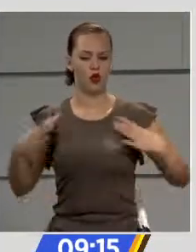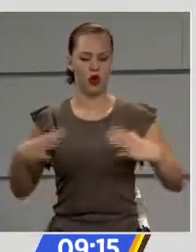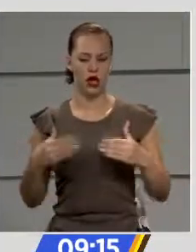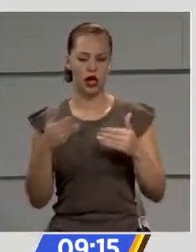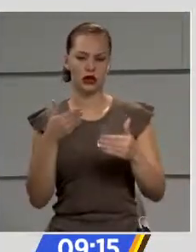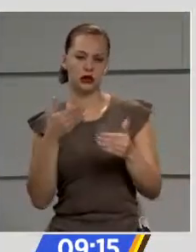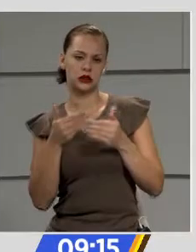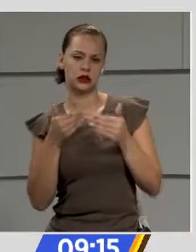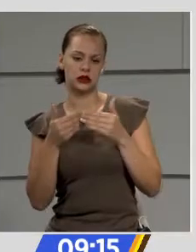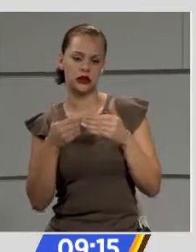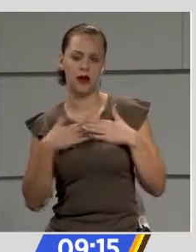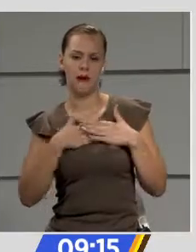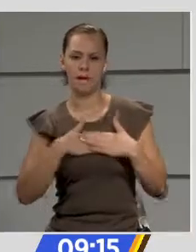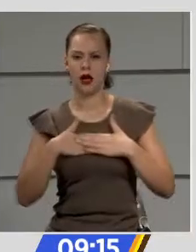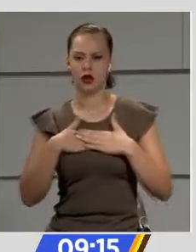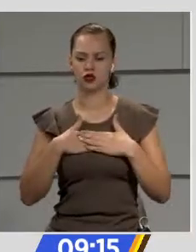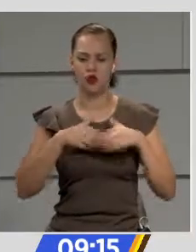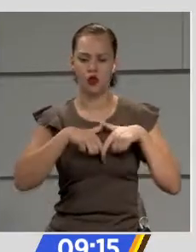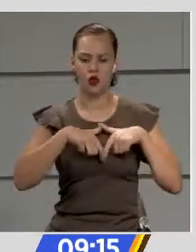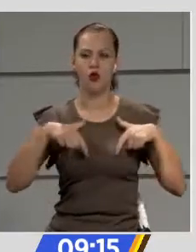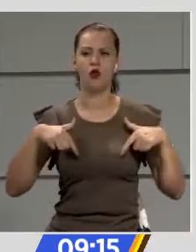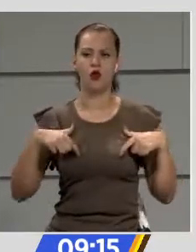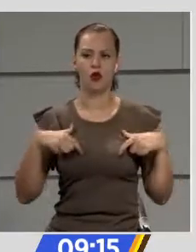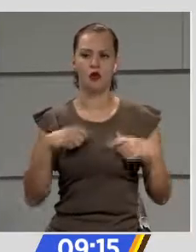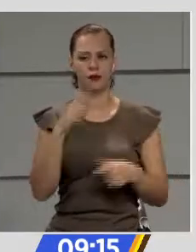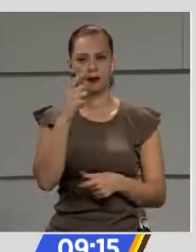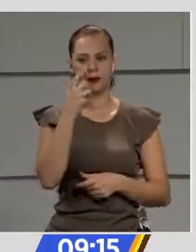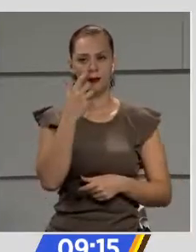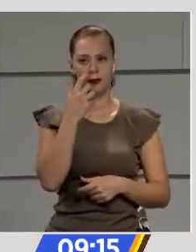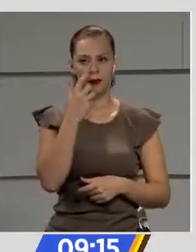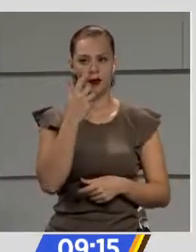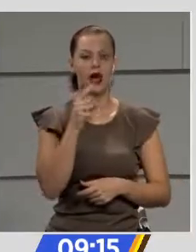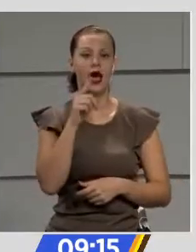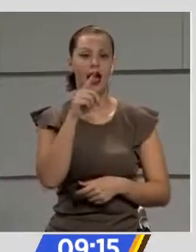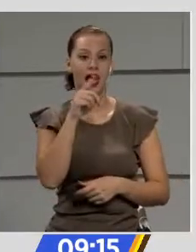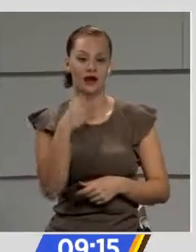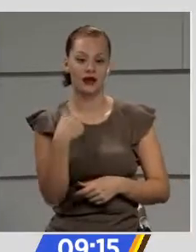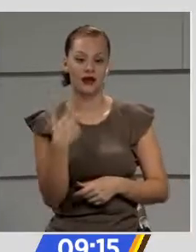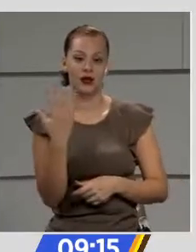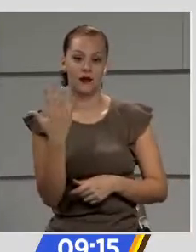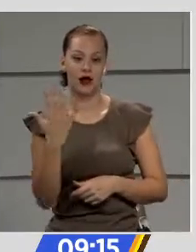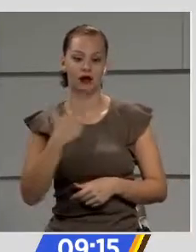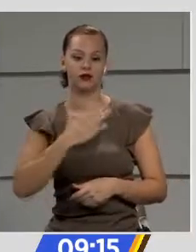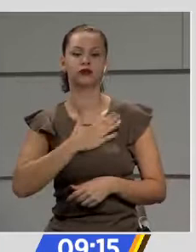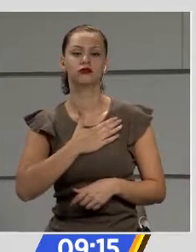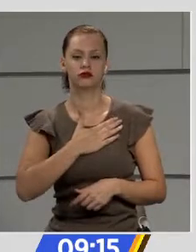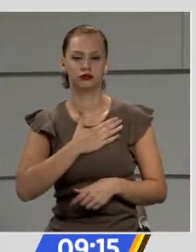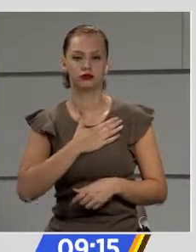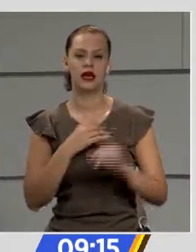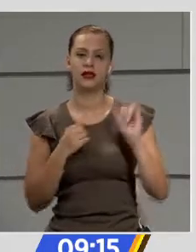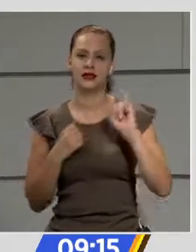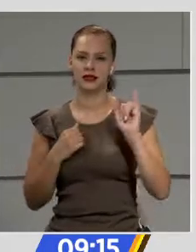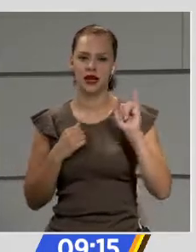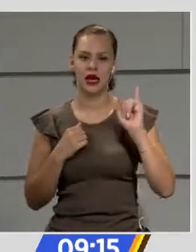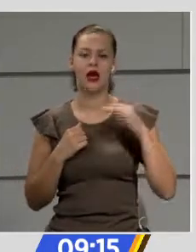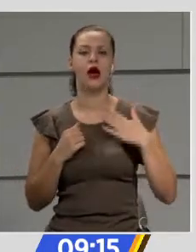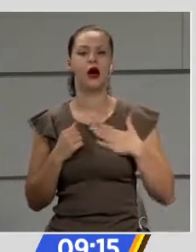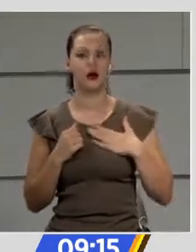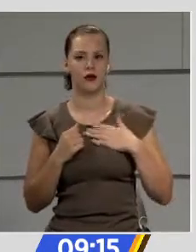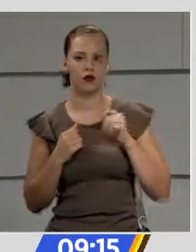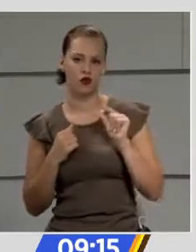cerquita hacia el pecho. Y ahí donde ustedes se ponen la manita, al lado izquierdo. Al lado izquierdo. Al